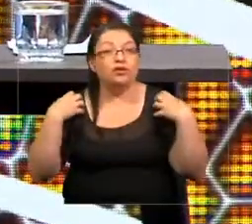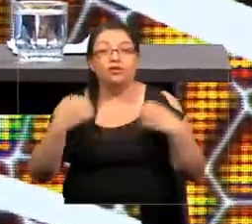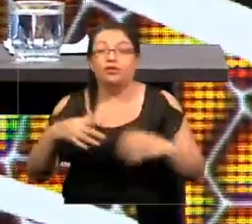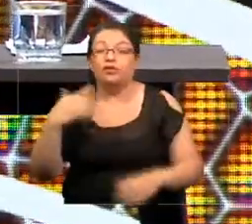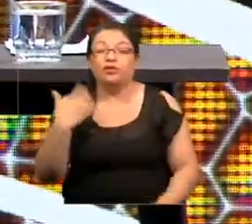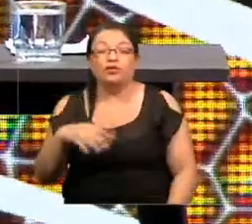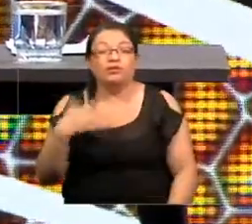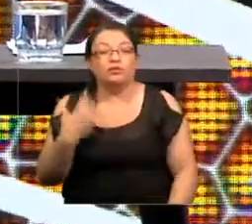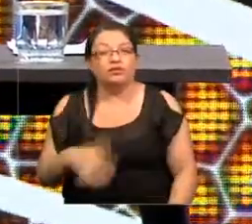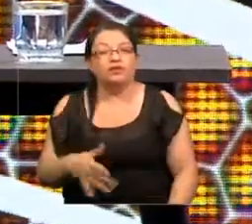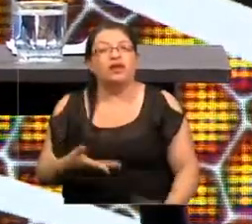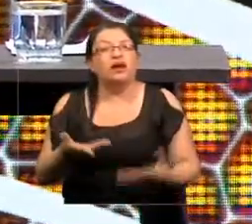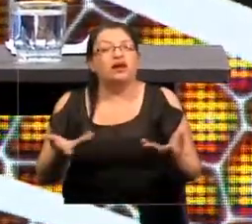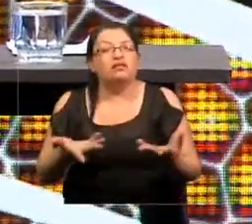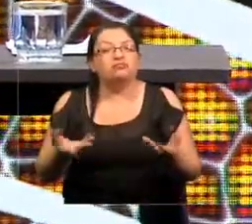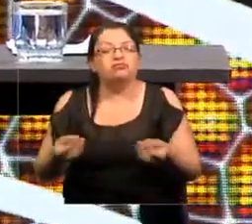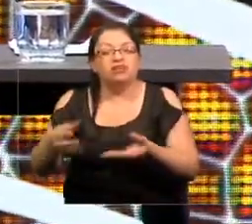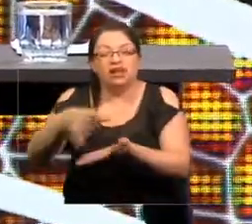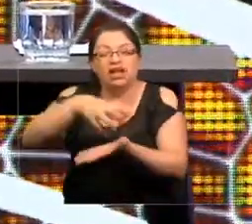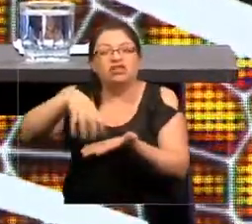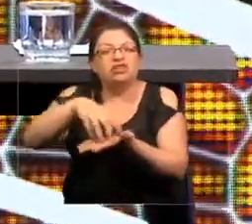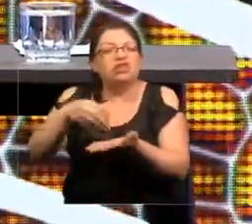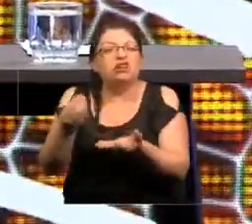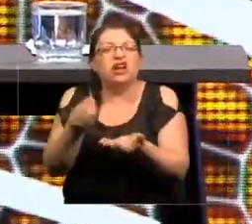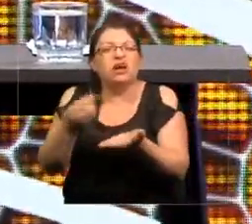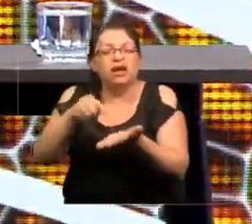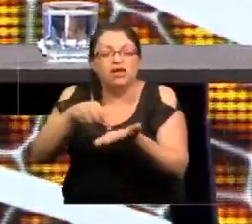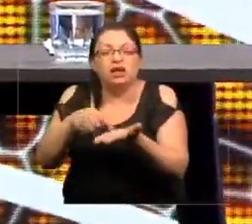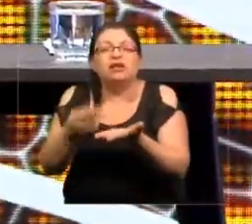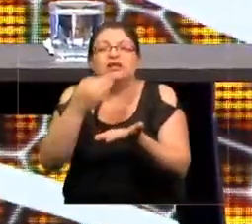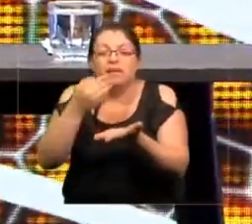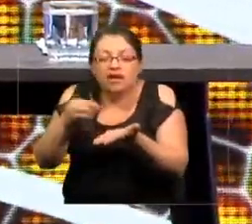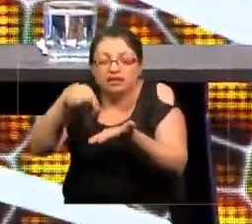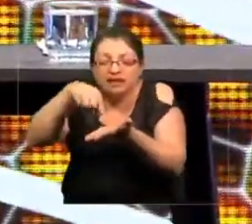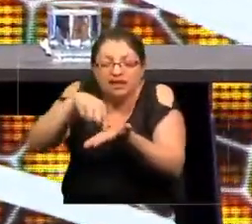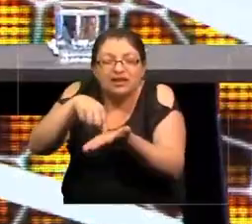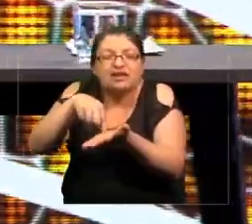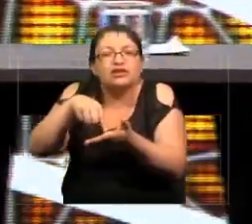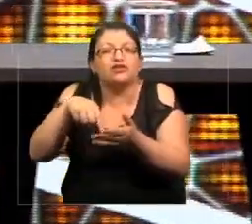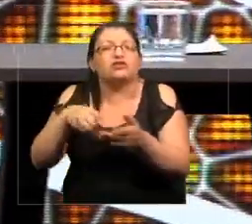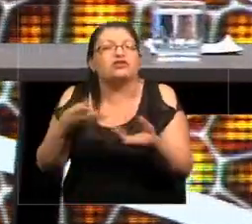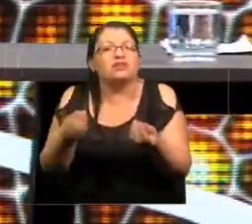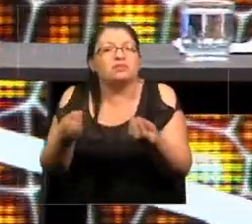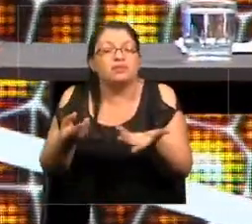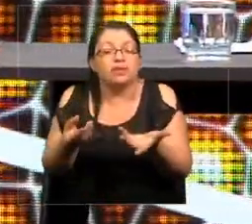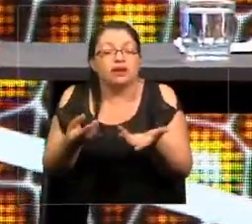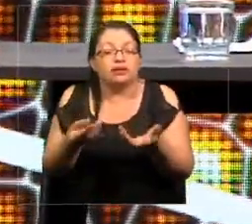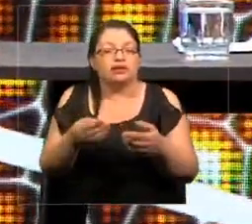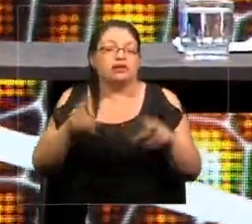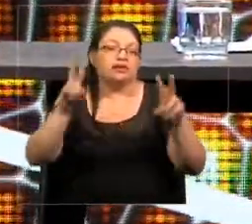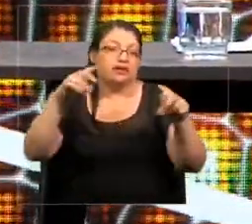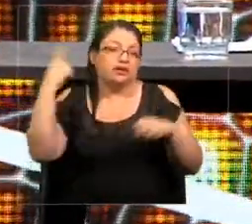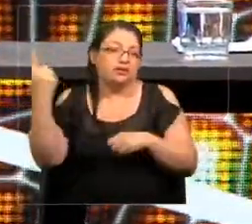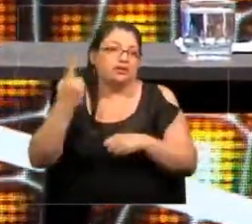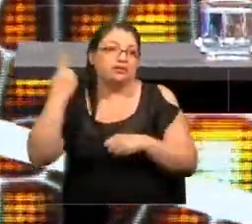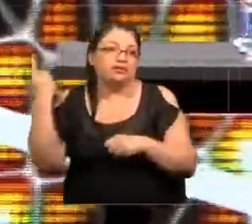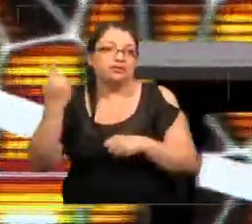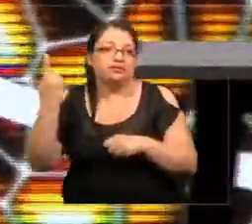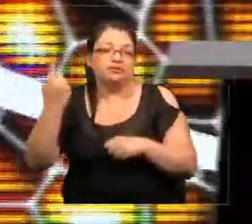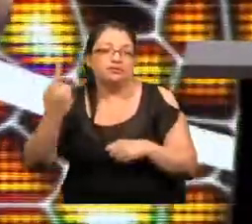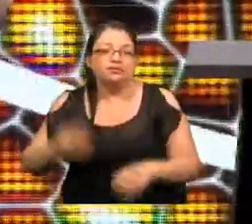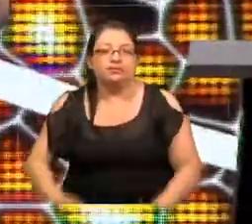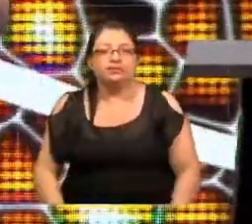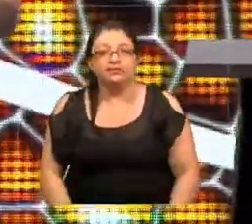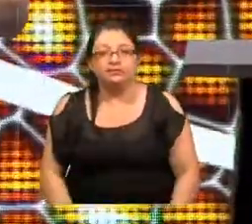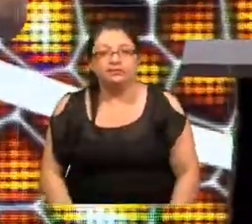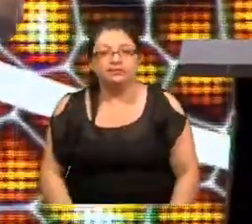sucede en las ciudades y con las ciudades a nivel global a nivel general